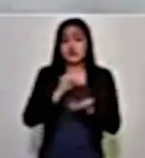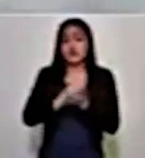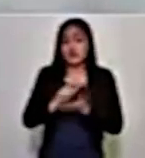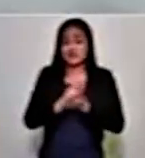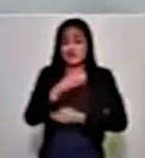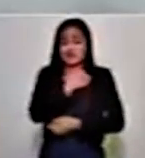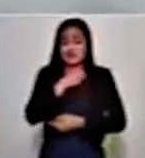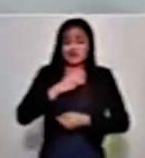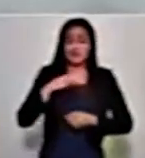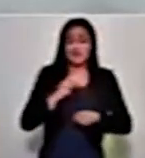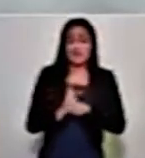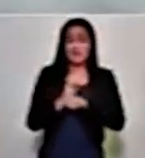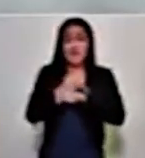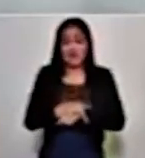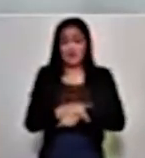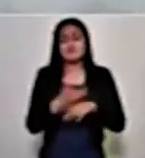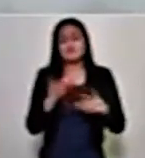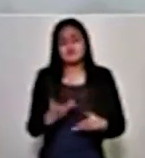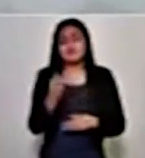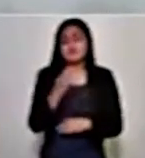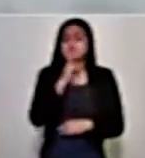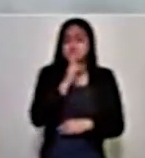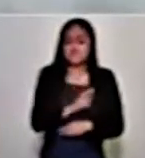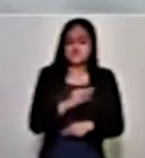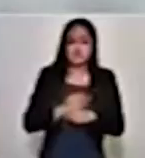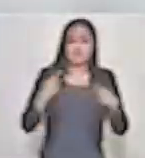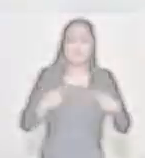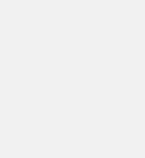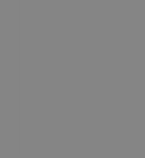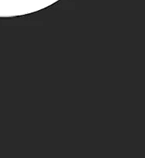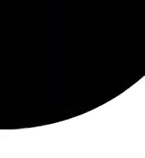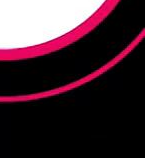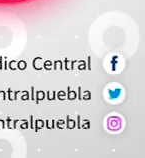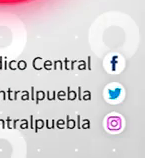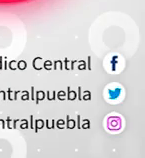aseos quirúrgicos. Y es el reporte, Fer, de los lesionados. ¿Es cuánto?